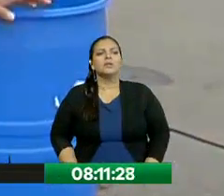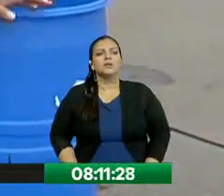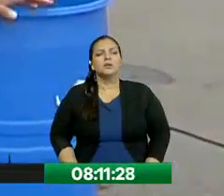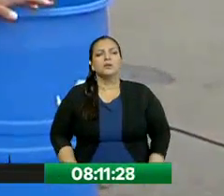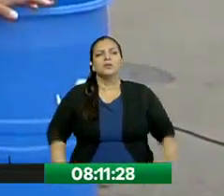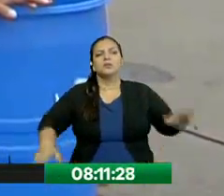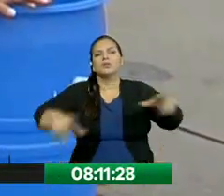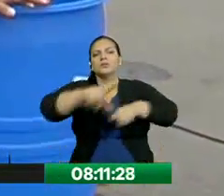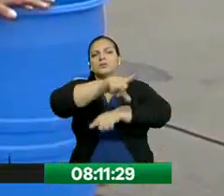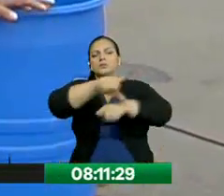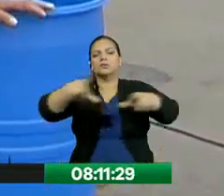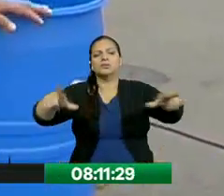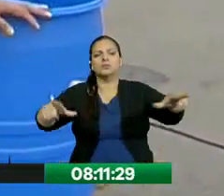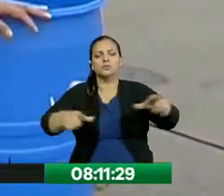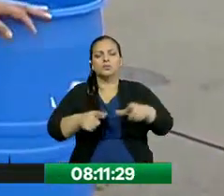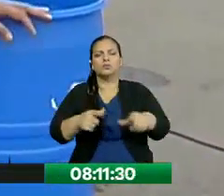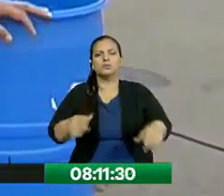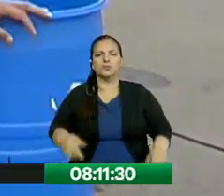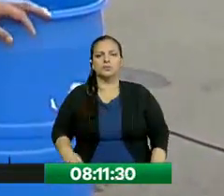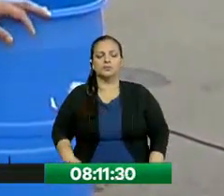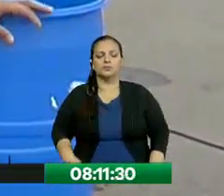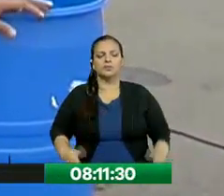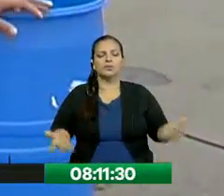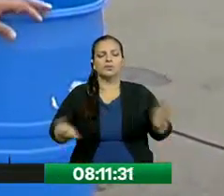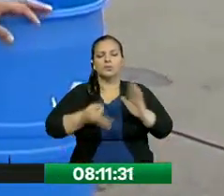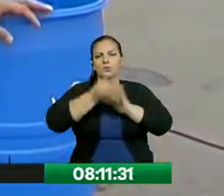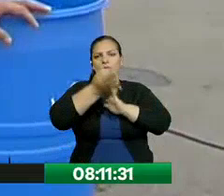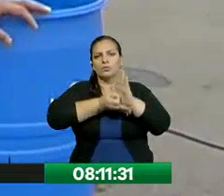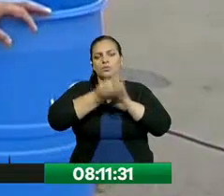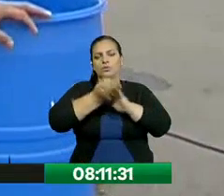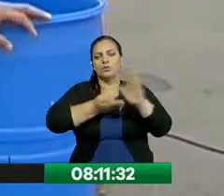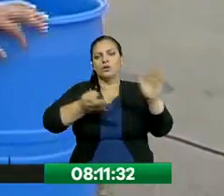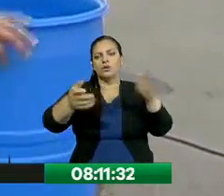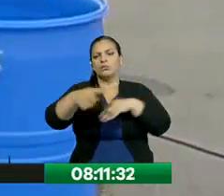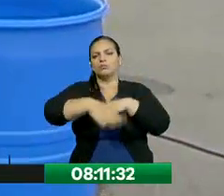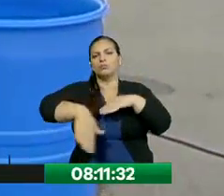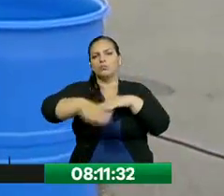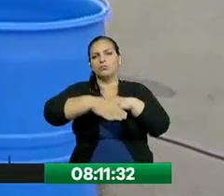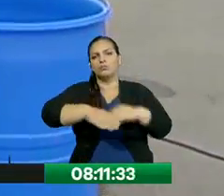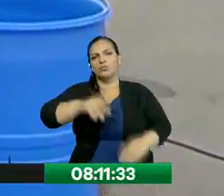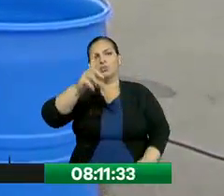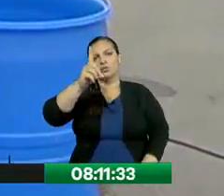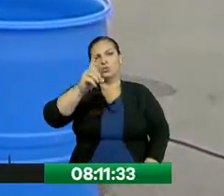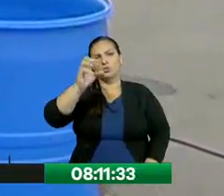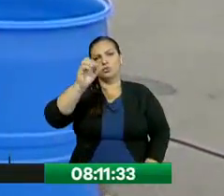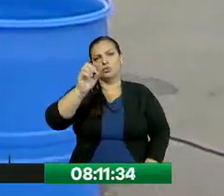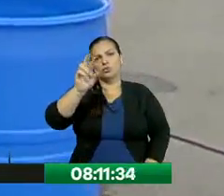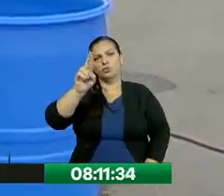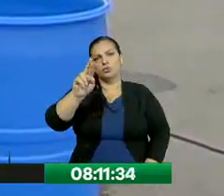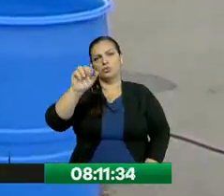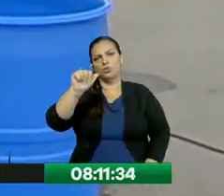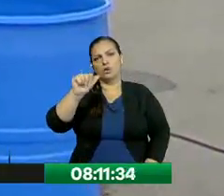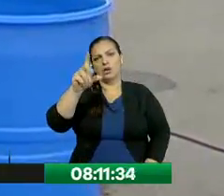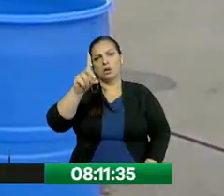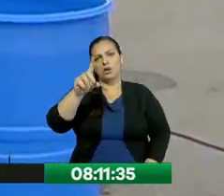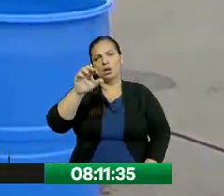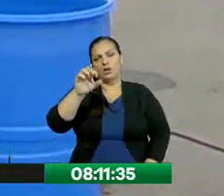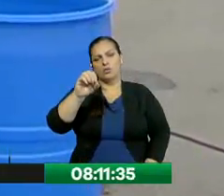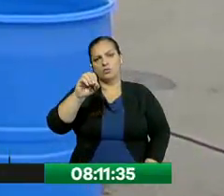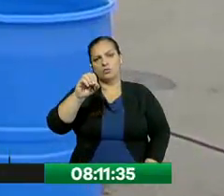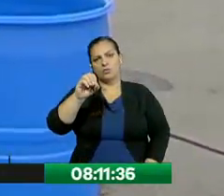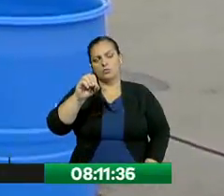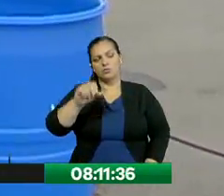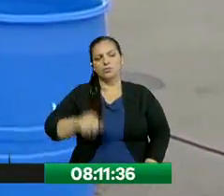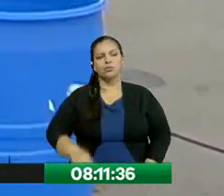Dorado, Ciudadela El Dorado, en el cantón Durán. ¿Qué pasa por acá? Bueno, agua y sed, serio problema, como reza la